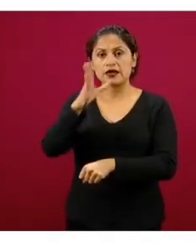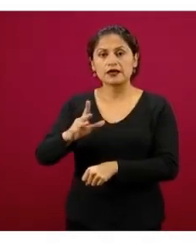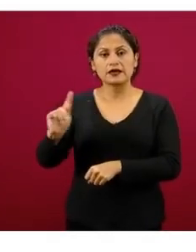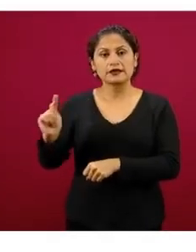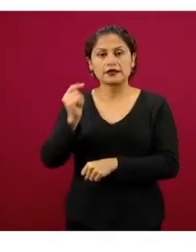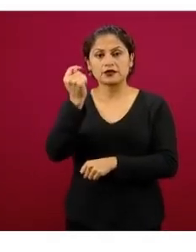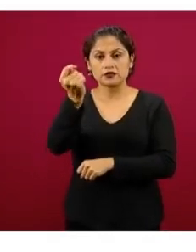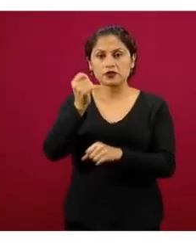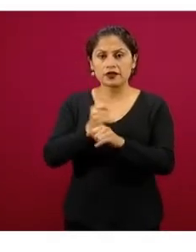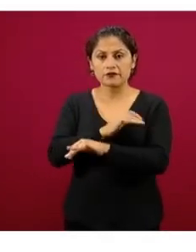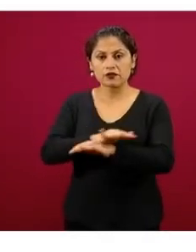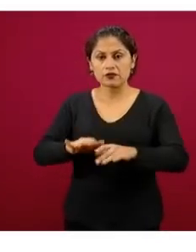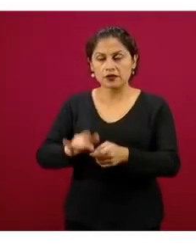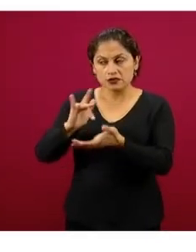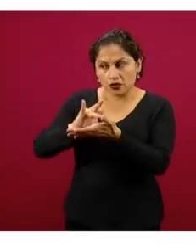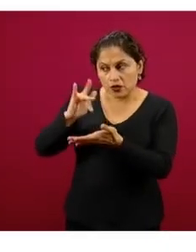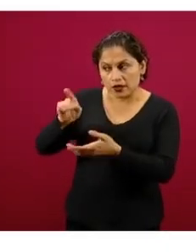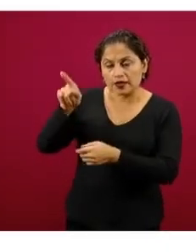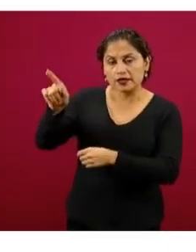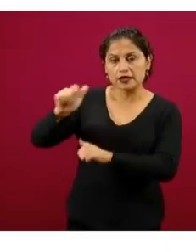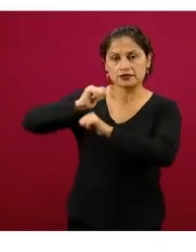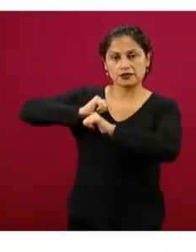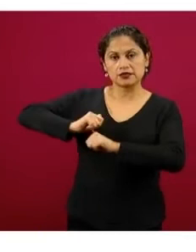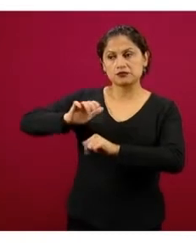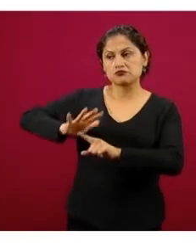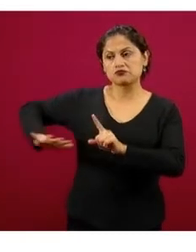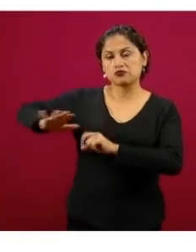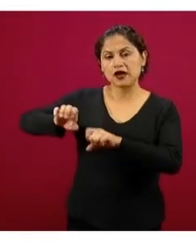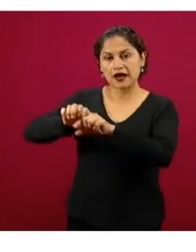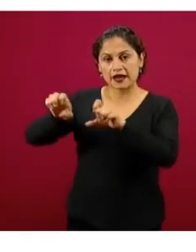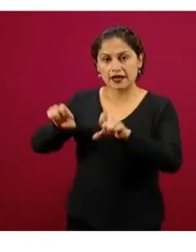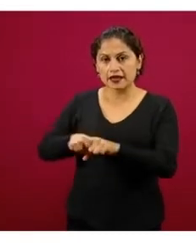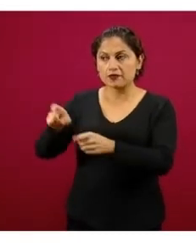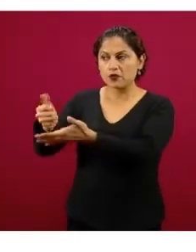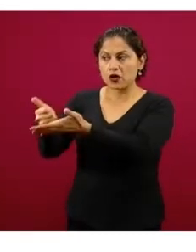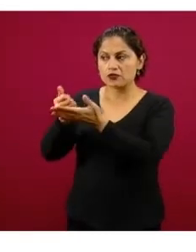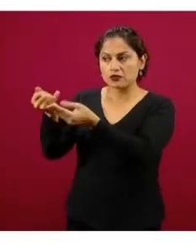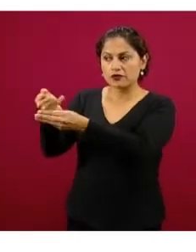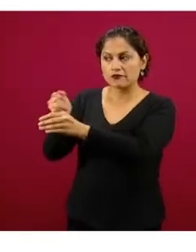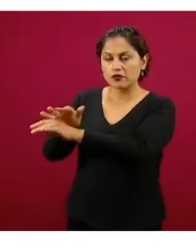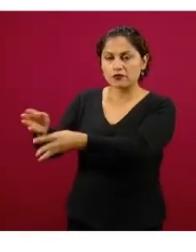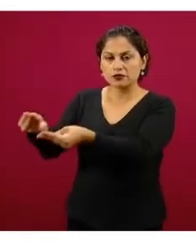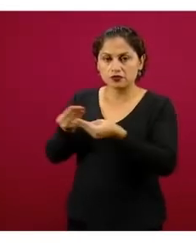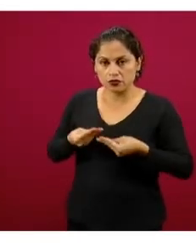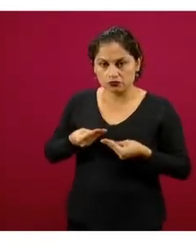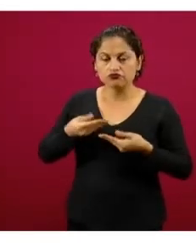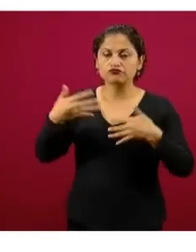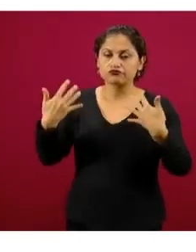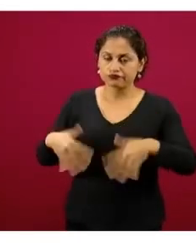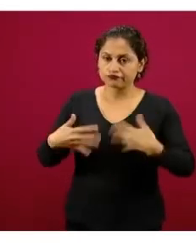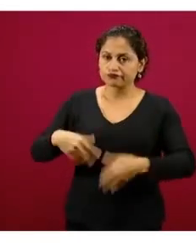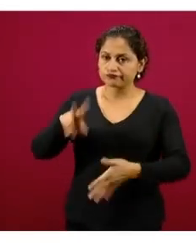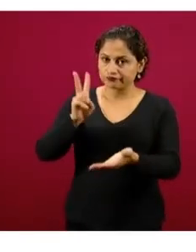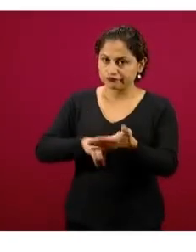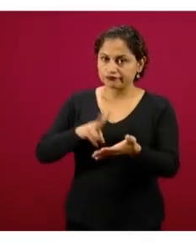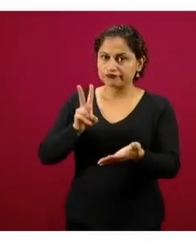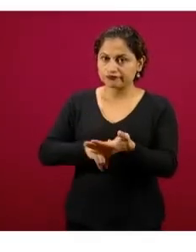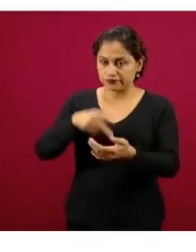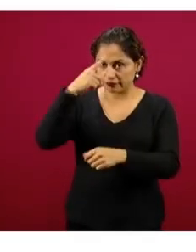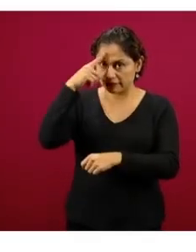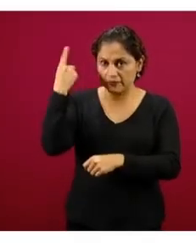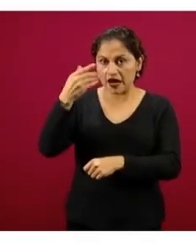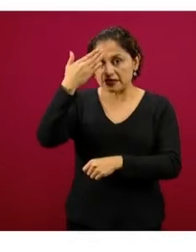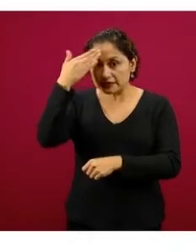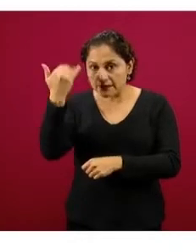Información. Muchísimas gracias a su titular y a todo su equipo que nos brinda esta información valiosísima de contacto ciudadano.